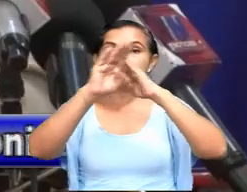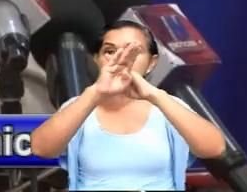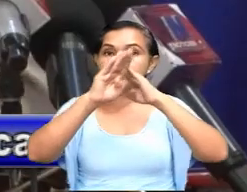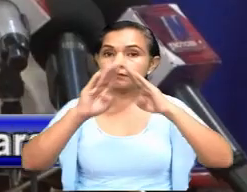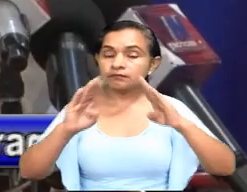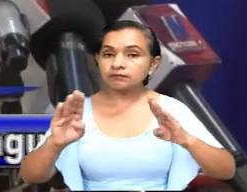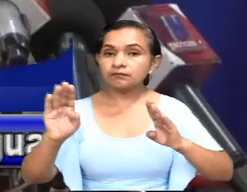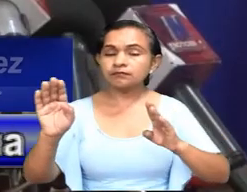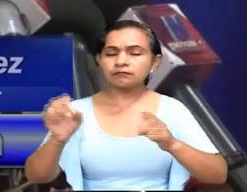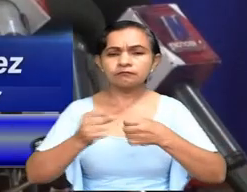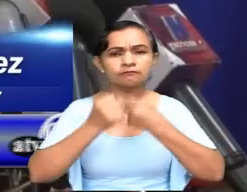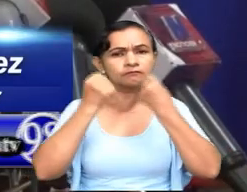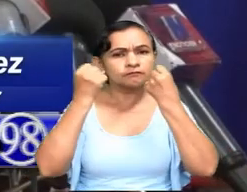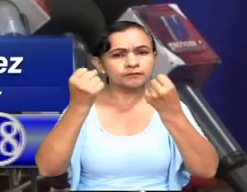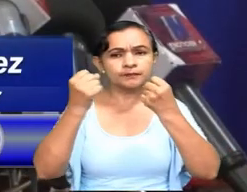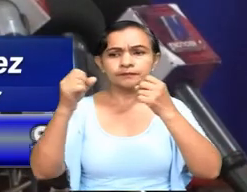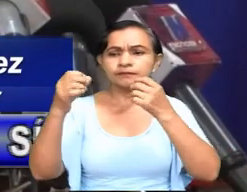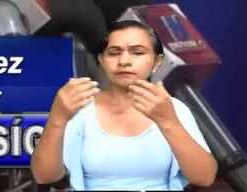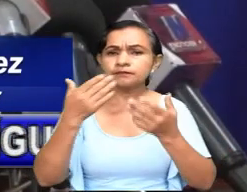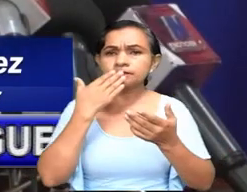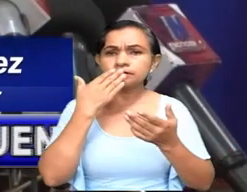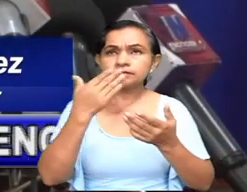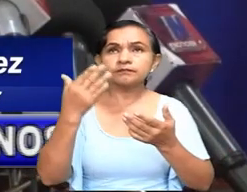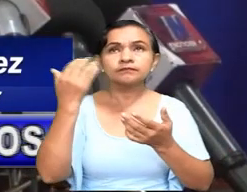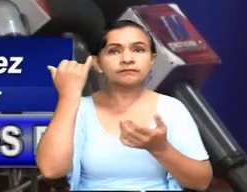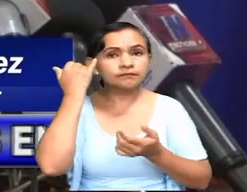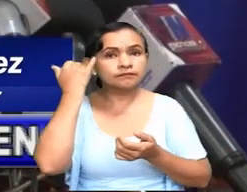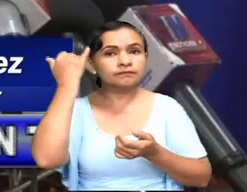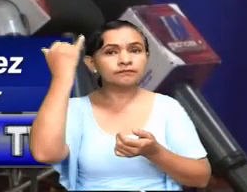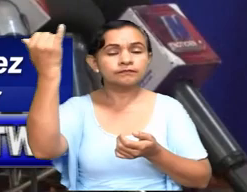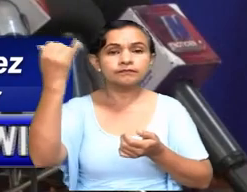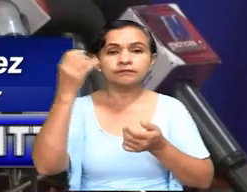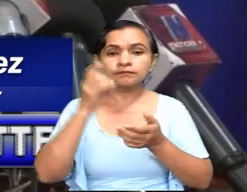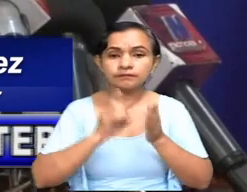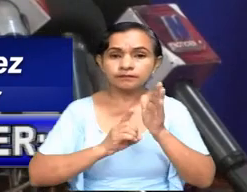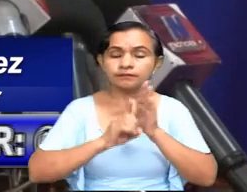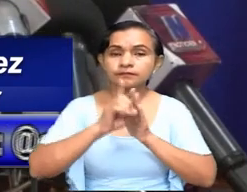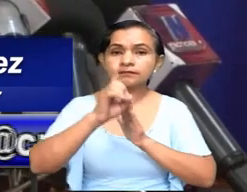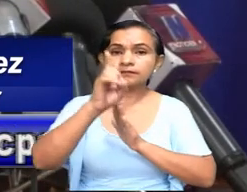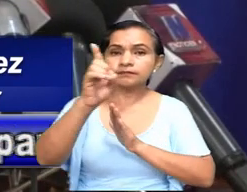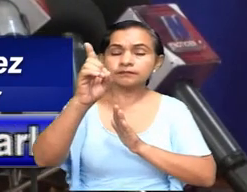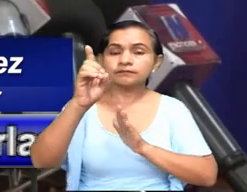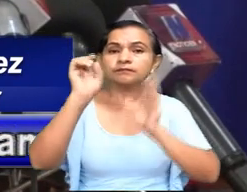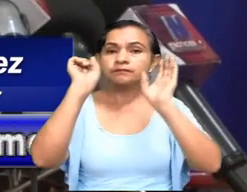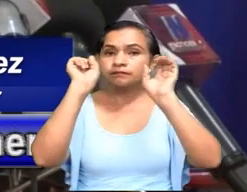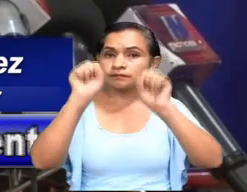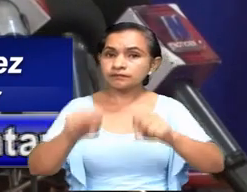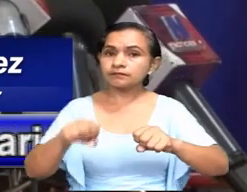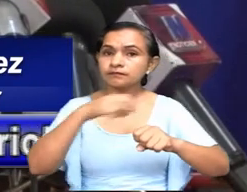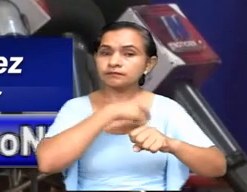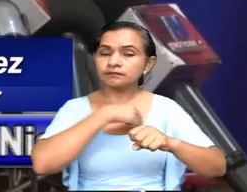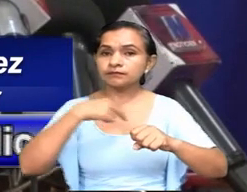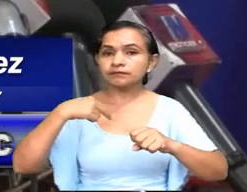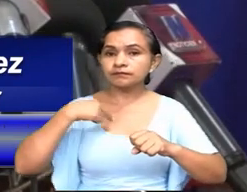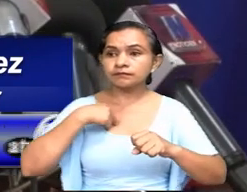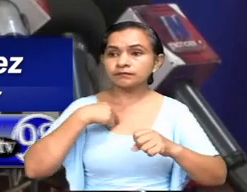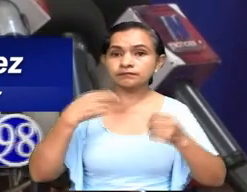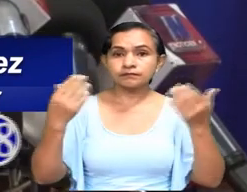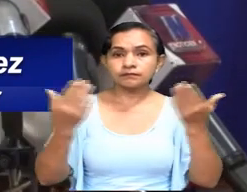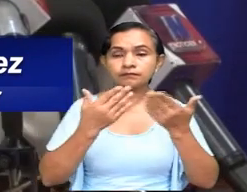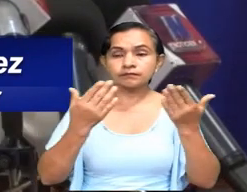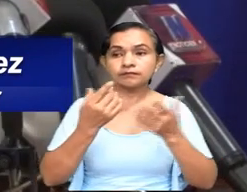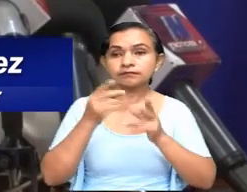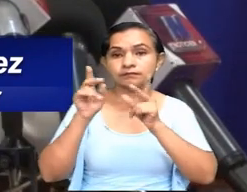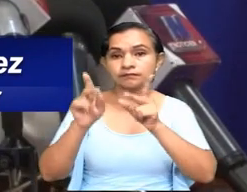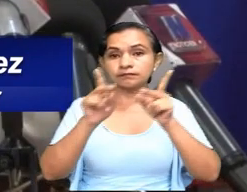una fuerza activa, creativa, evolutiva, que es capaz de hacer que quienes